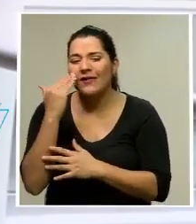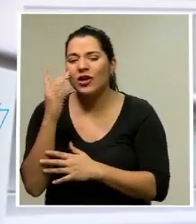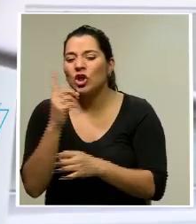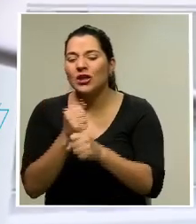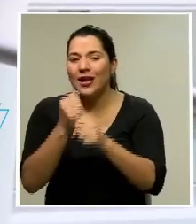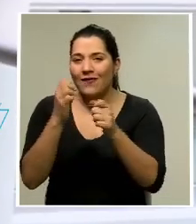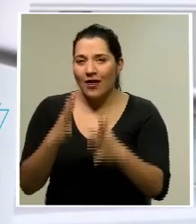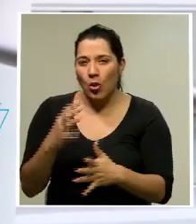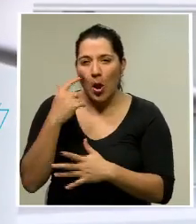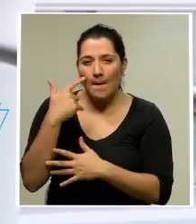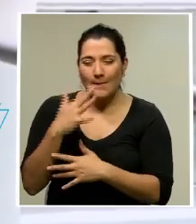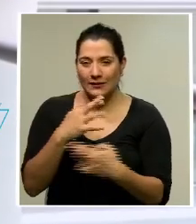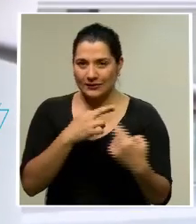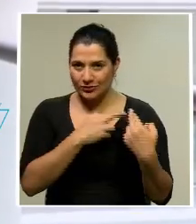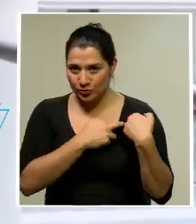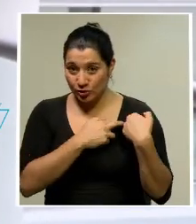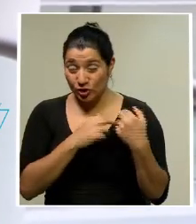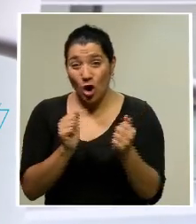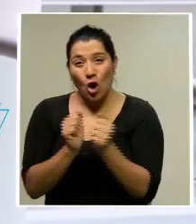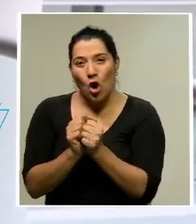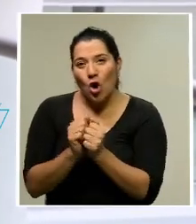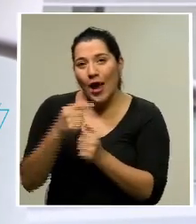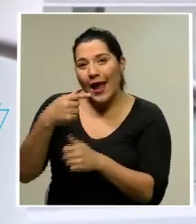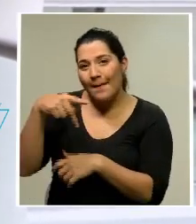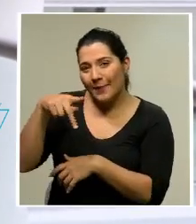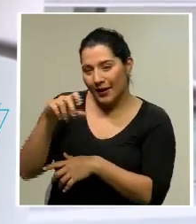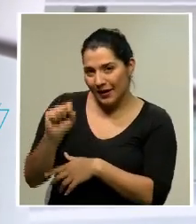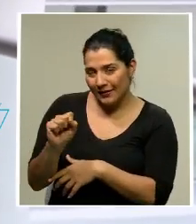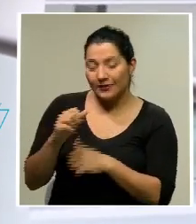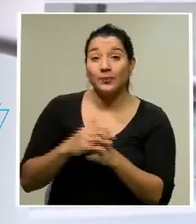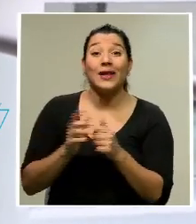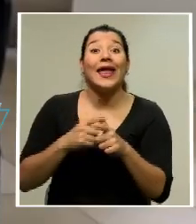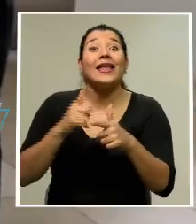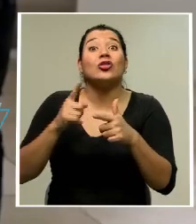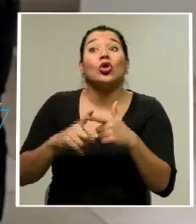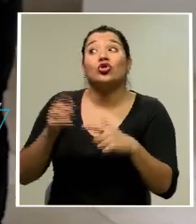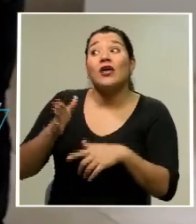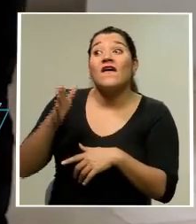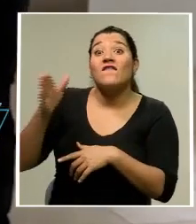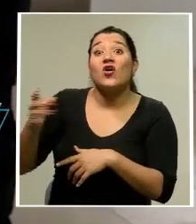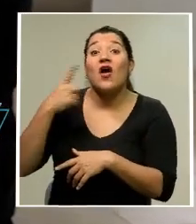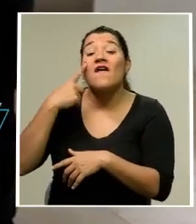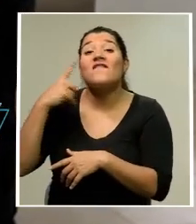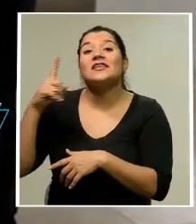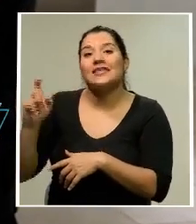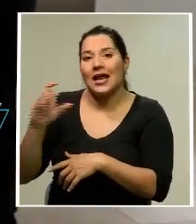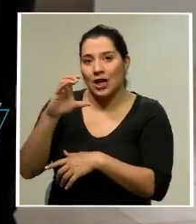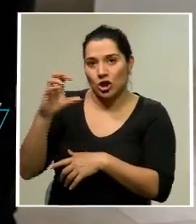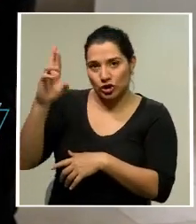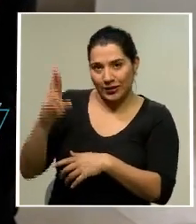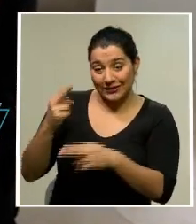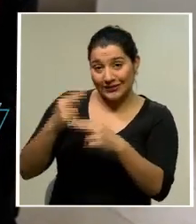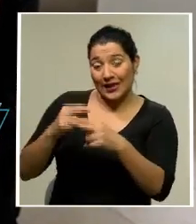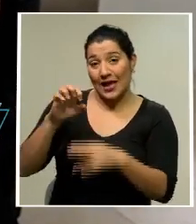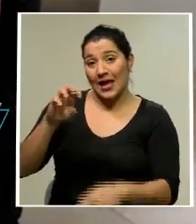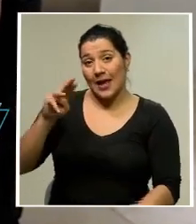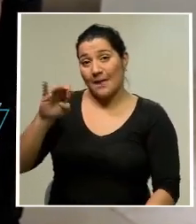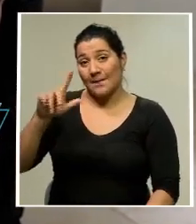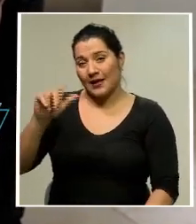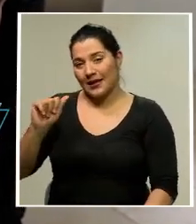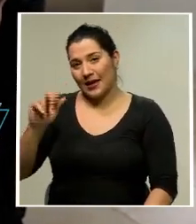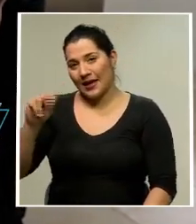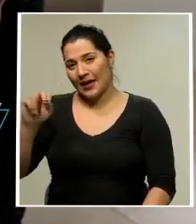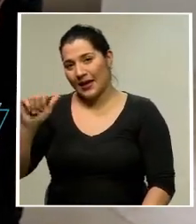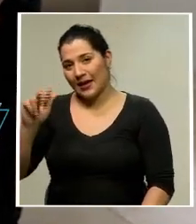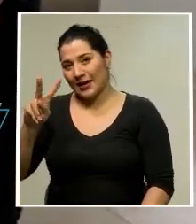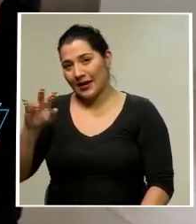sospechosos. Ante esto, indicó que se acercaron a la entonces fiscal de la República, Emilia Navas, y a Carlos Meléndez,